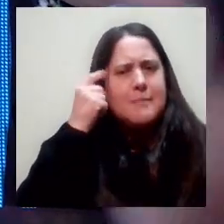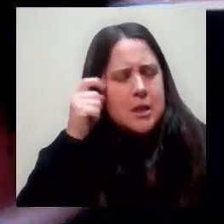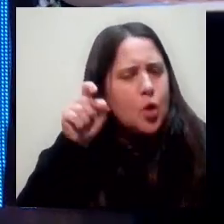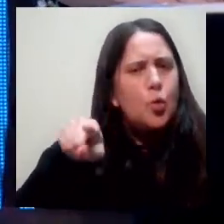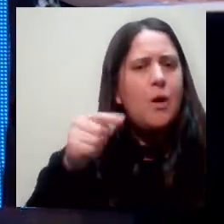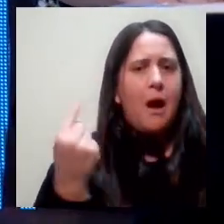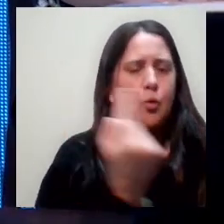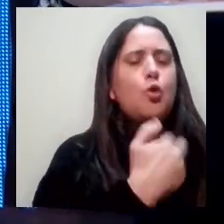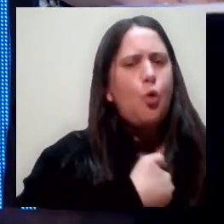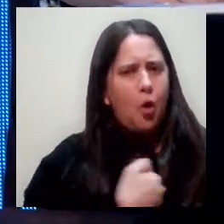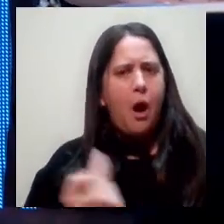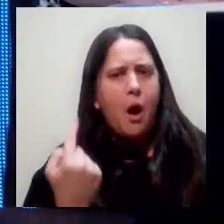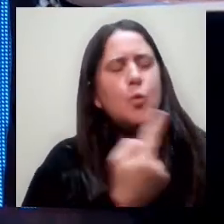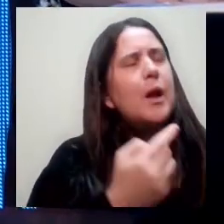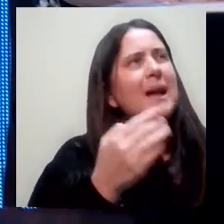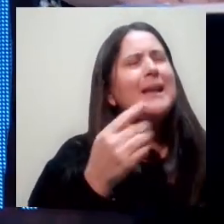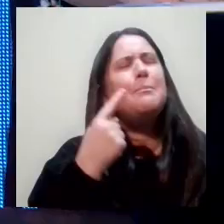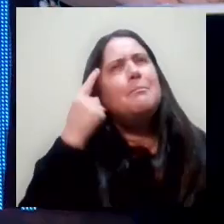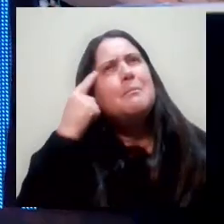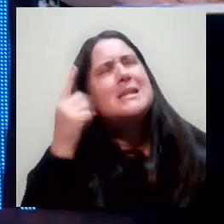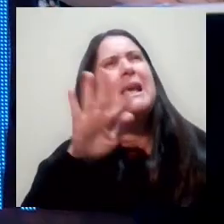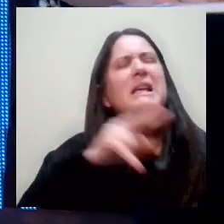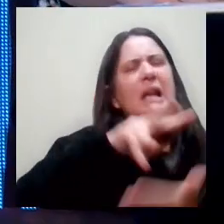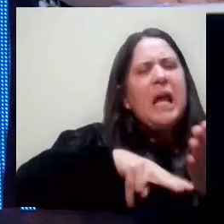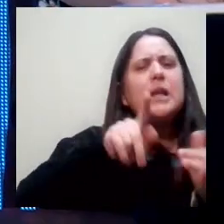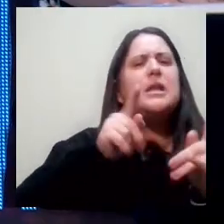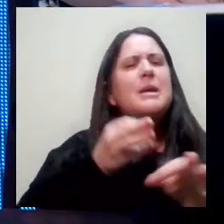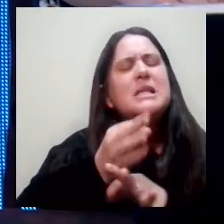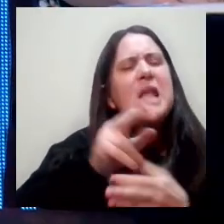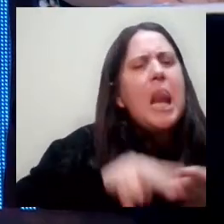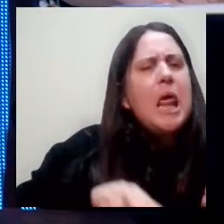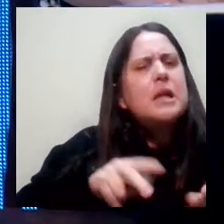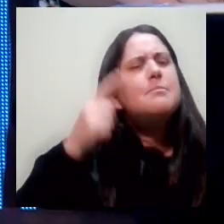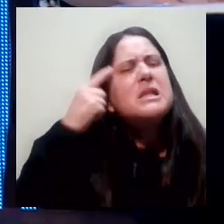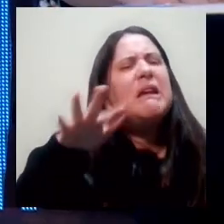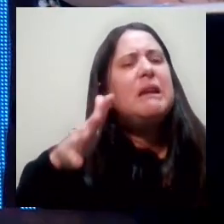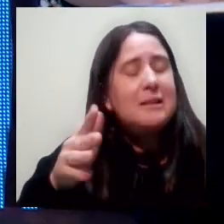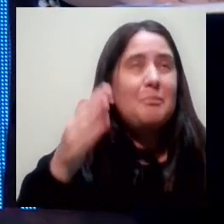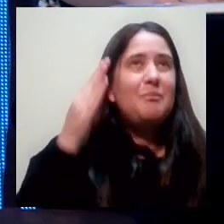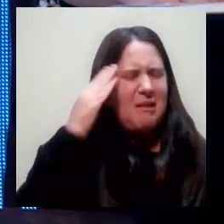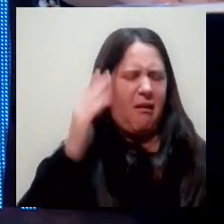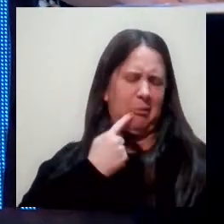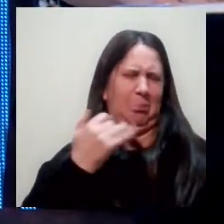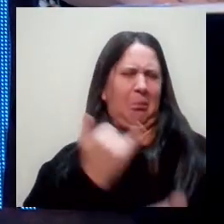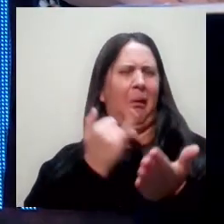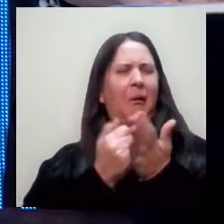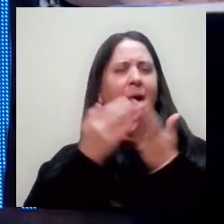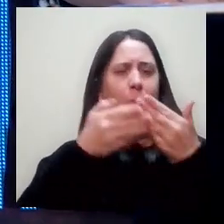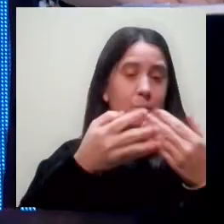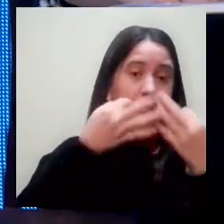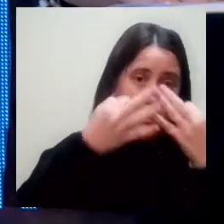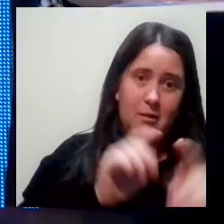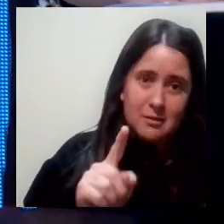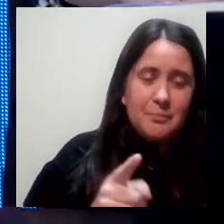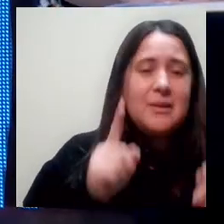rol? ¿Qué es leer y qué es enseñar a leer? Preguntas que parecen obvias, pero sabemos que no lo son. Y por otra parte, ¿en qué